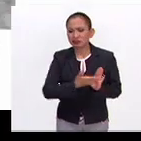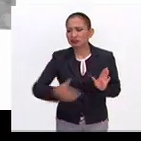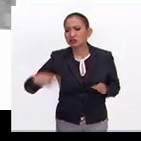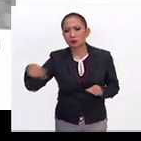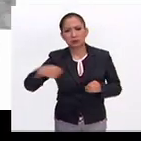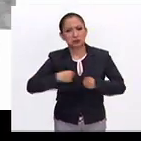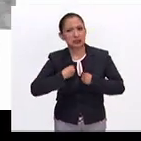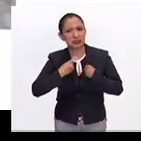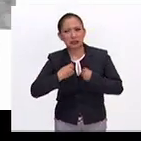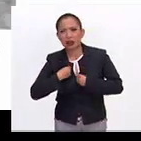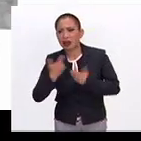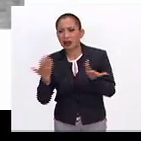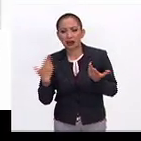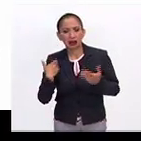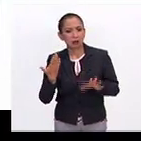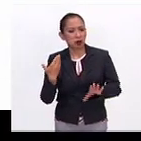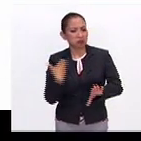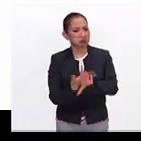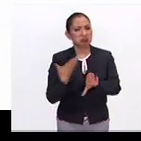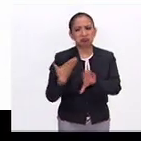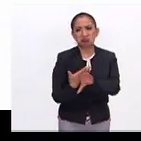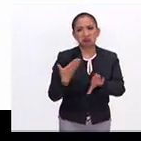su vida por ser un poeta.